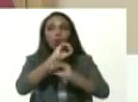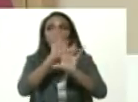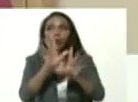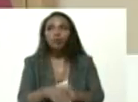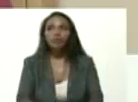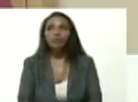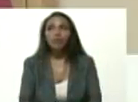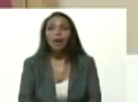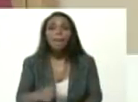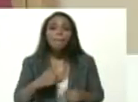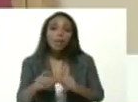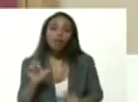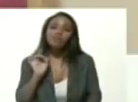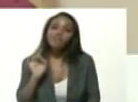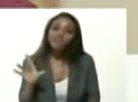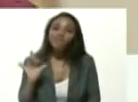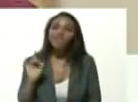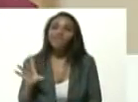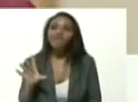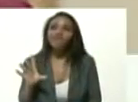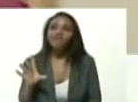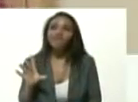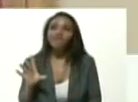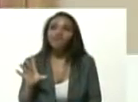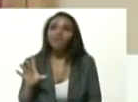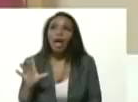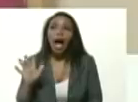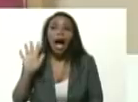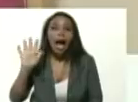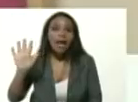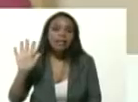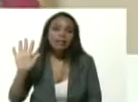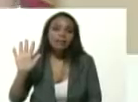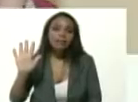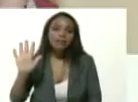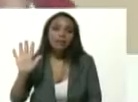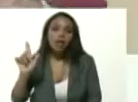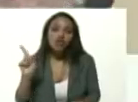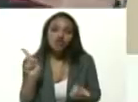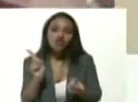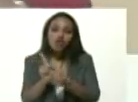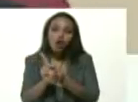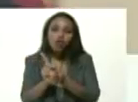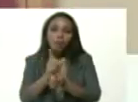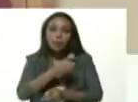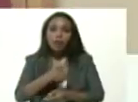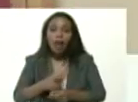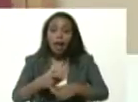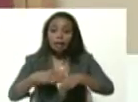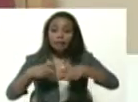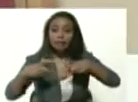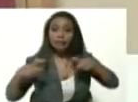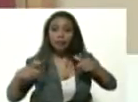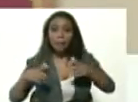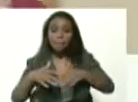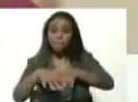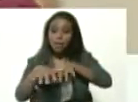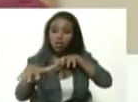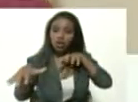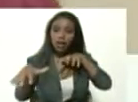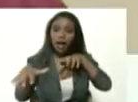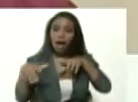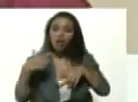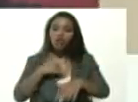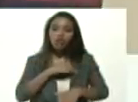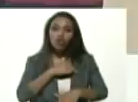pero es lamentable, es así, es una minoría. Las grandes mayorías